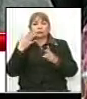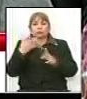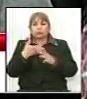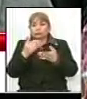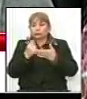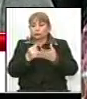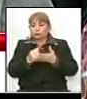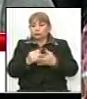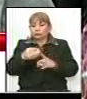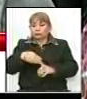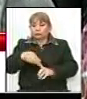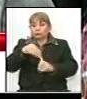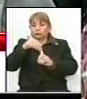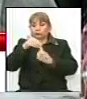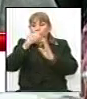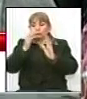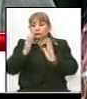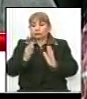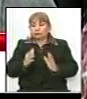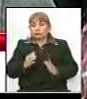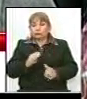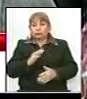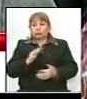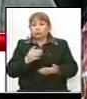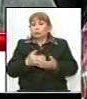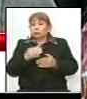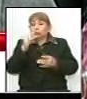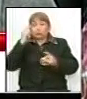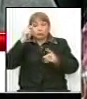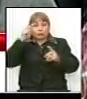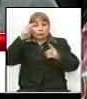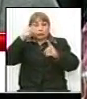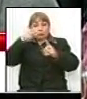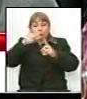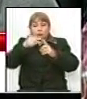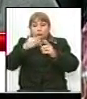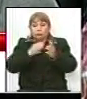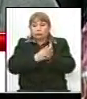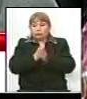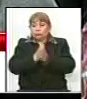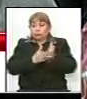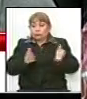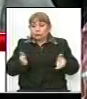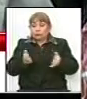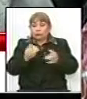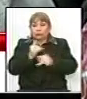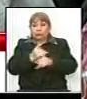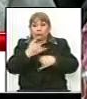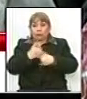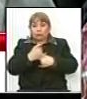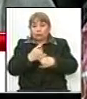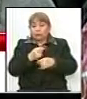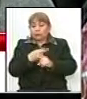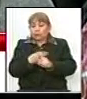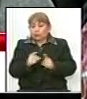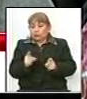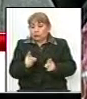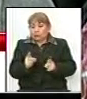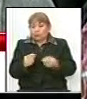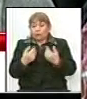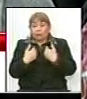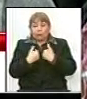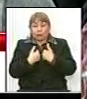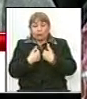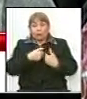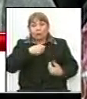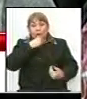geriátrica especializada, ¿no? O sea, la perspectiva es, y la dinámica y la forma es diferente. Cuando uno atiende a un